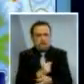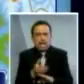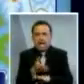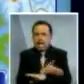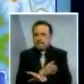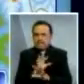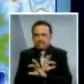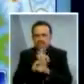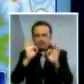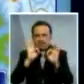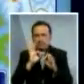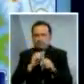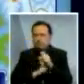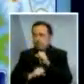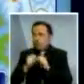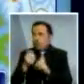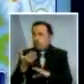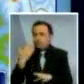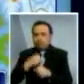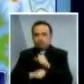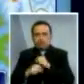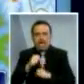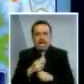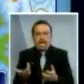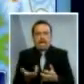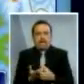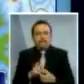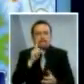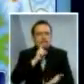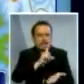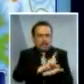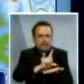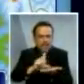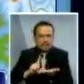lograron en décadas en Chile. Tener zonas